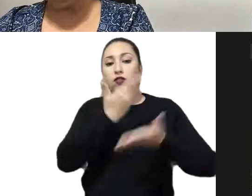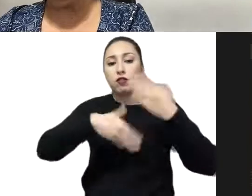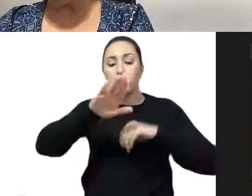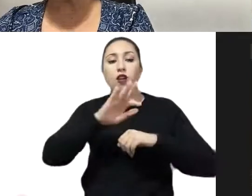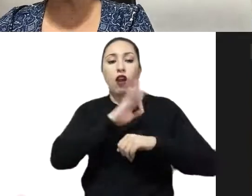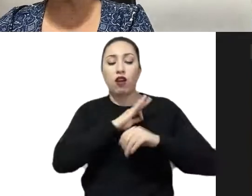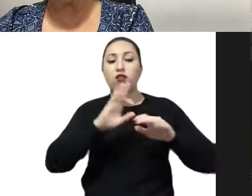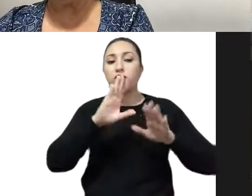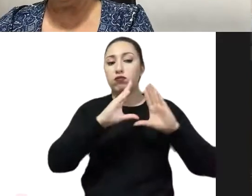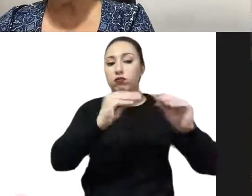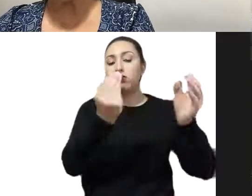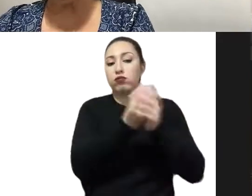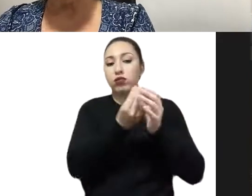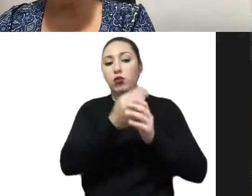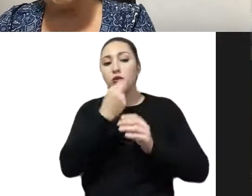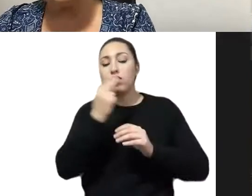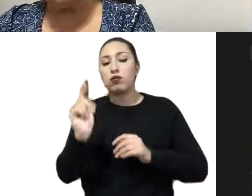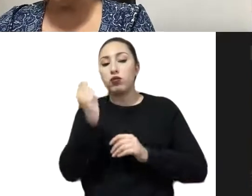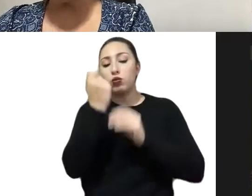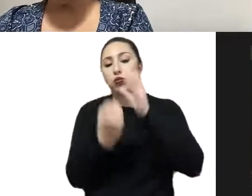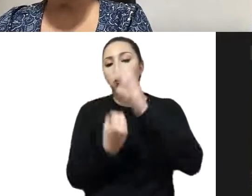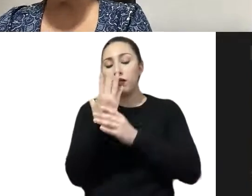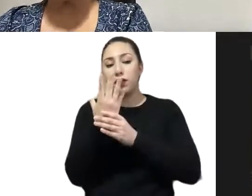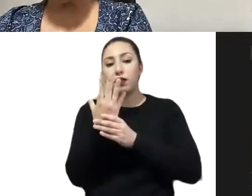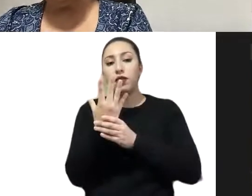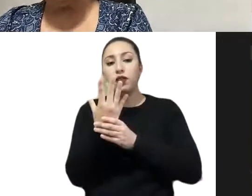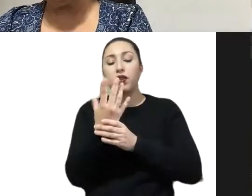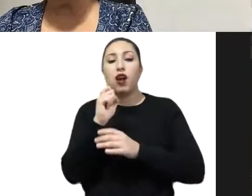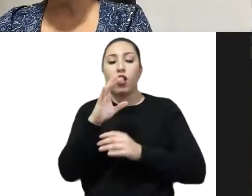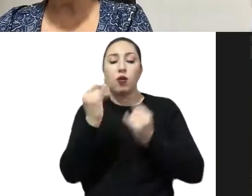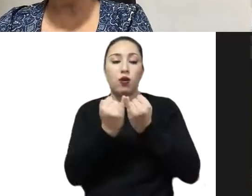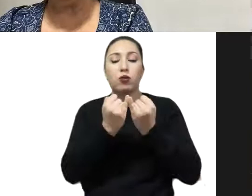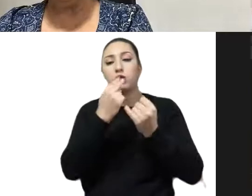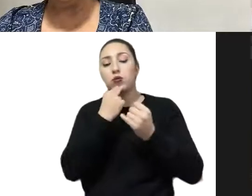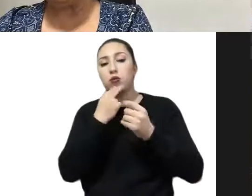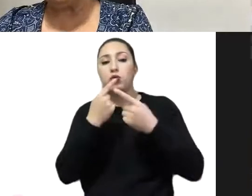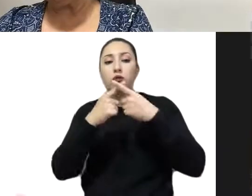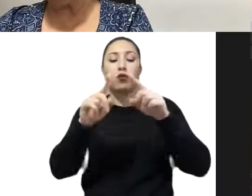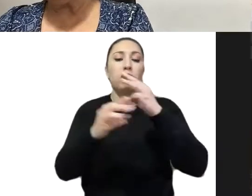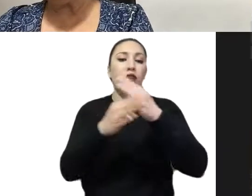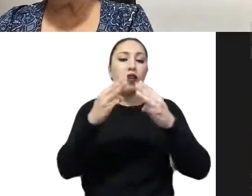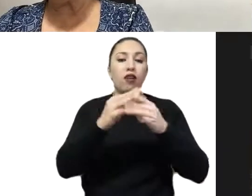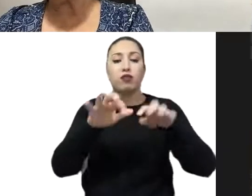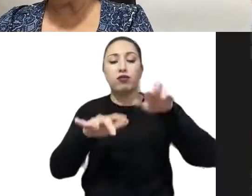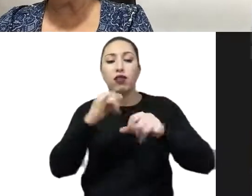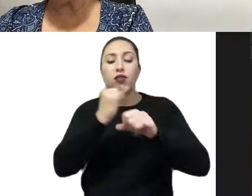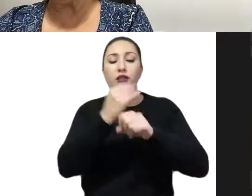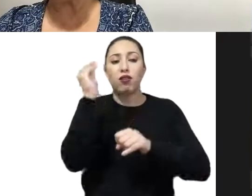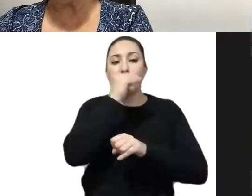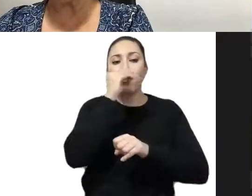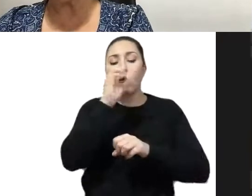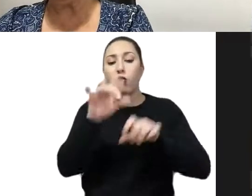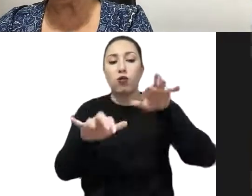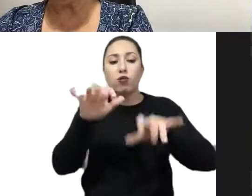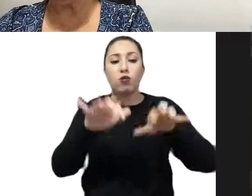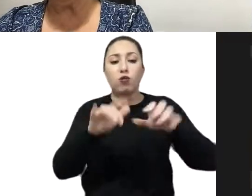capacitación y actualización, con acceso a recursos tecnológicos, internet gratuito y equipos de cómputo en